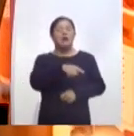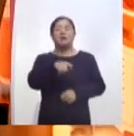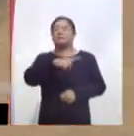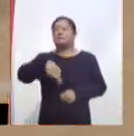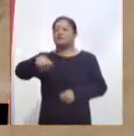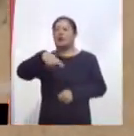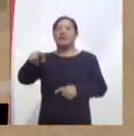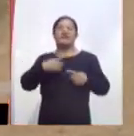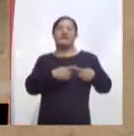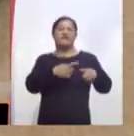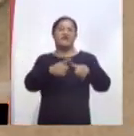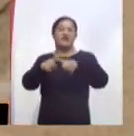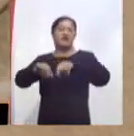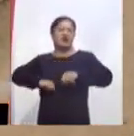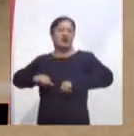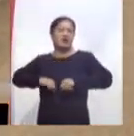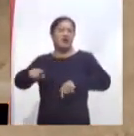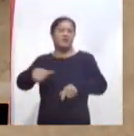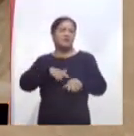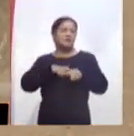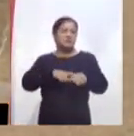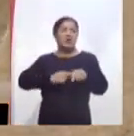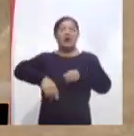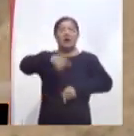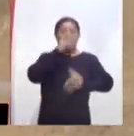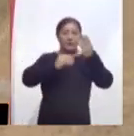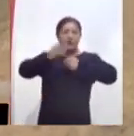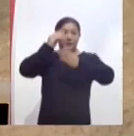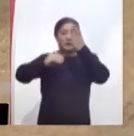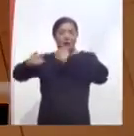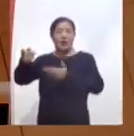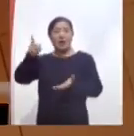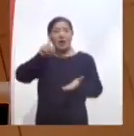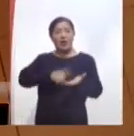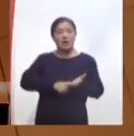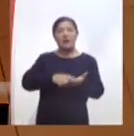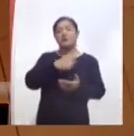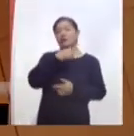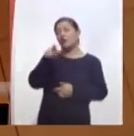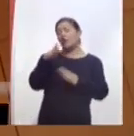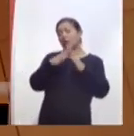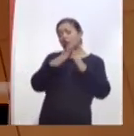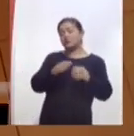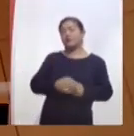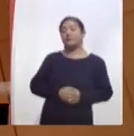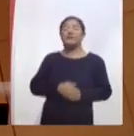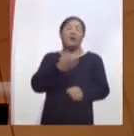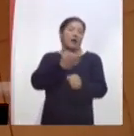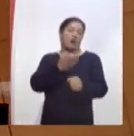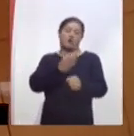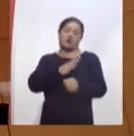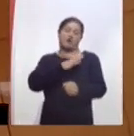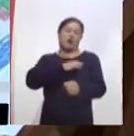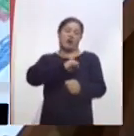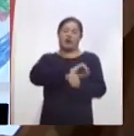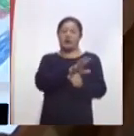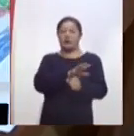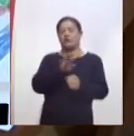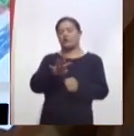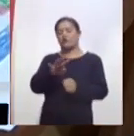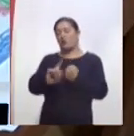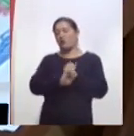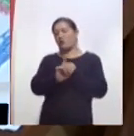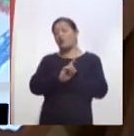que permitan a los niños continuar con aprendizajes dentro del núcleo familiar. Durante el periodo de contingencia por el COVID-19,